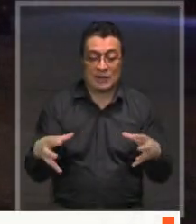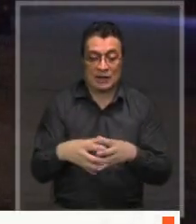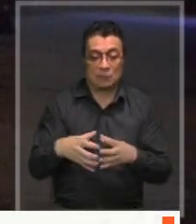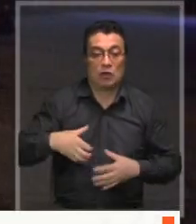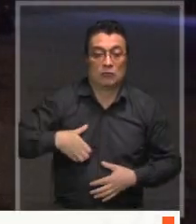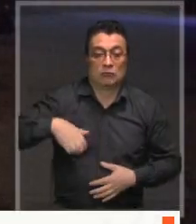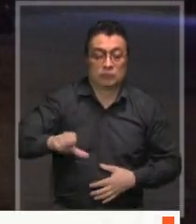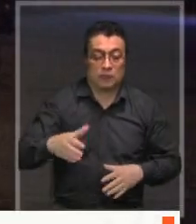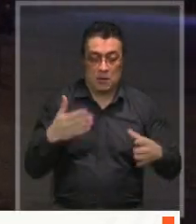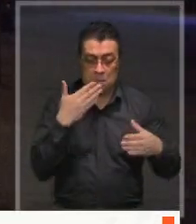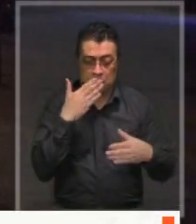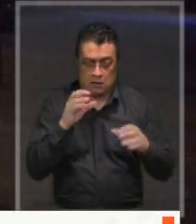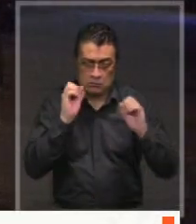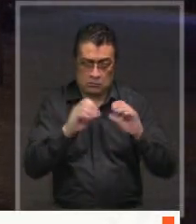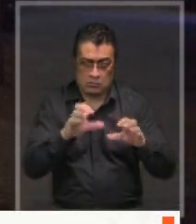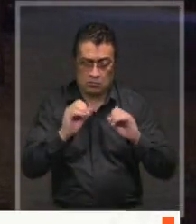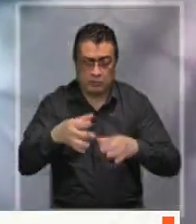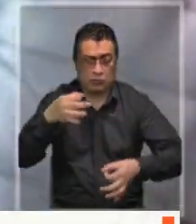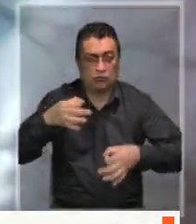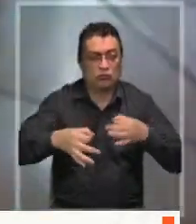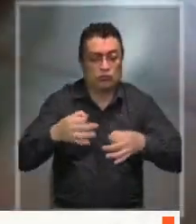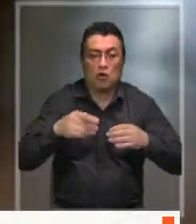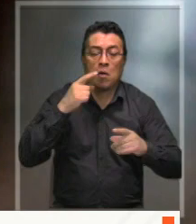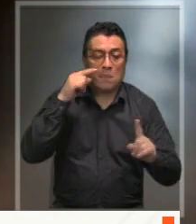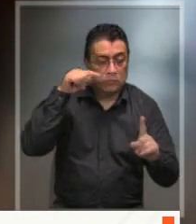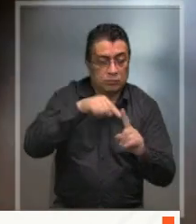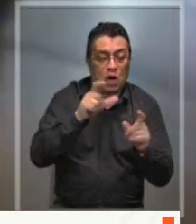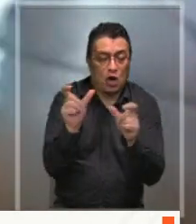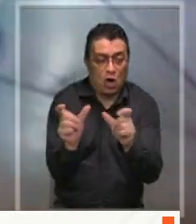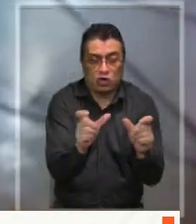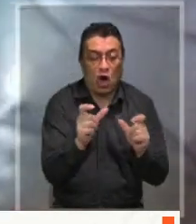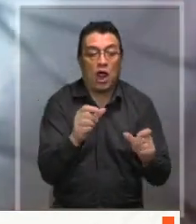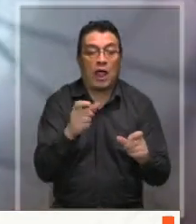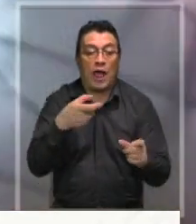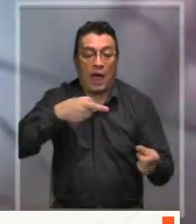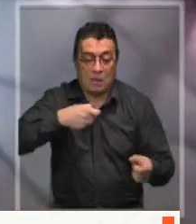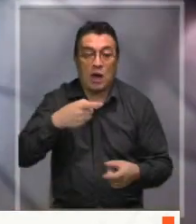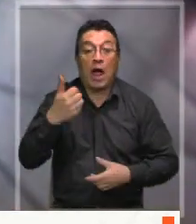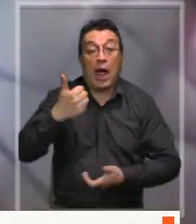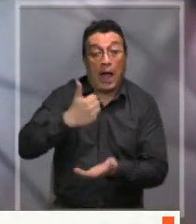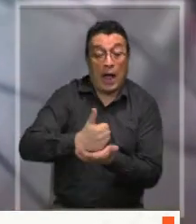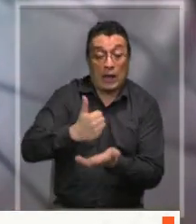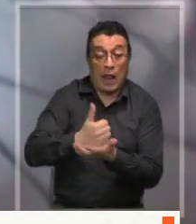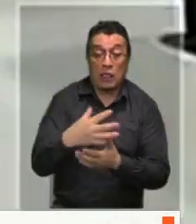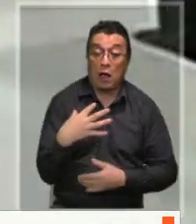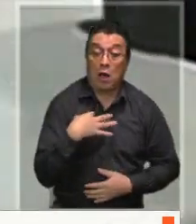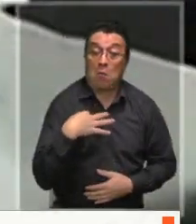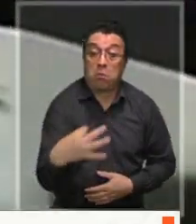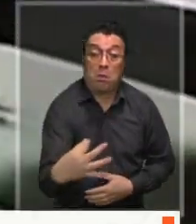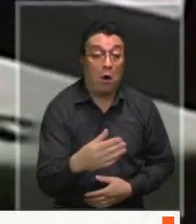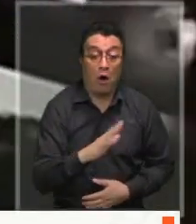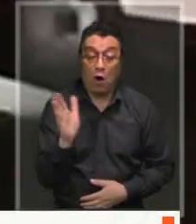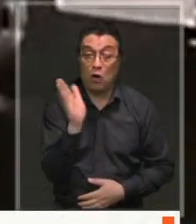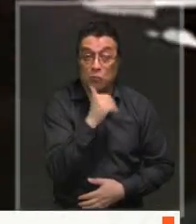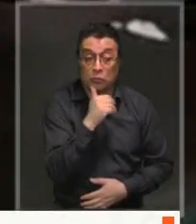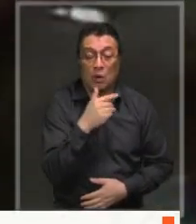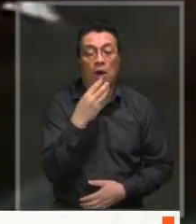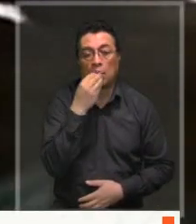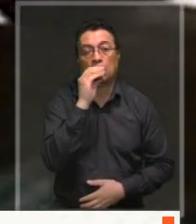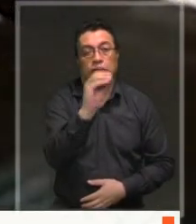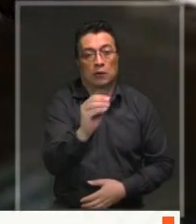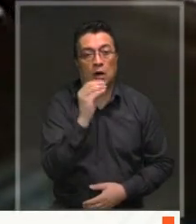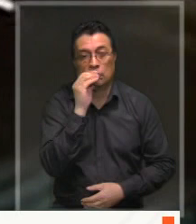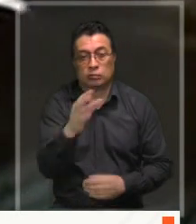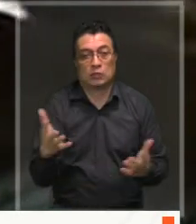entrenados en persecución penal y fiscalización de control de armas, pero alcaldes que no están contemplados en este plan hacen un llamado.